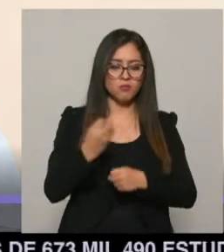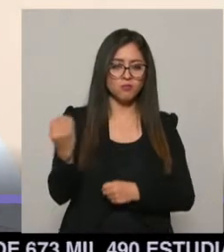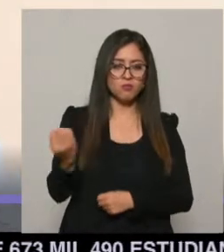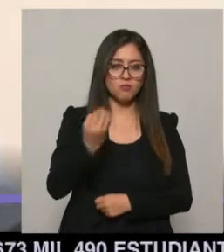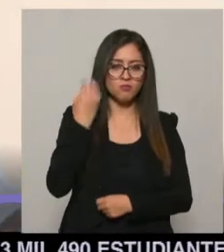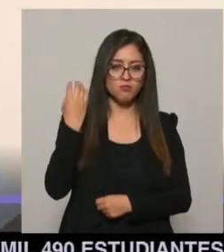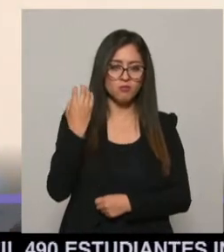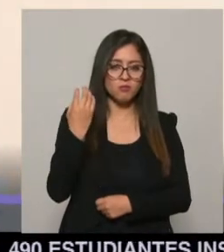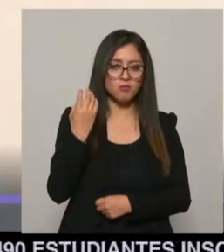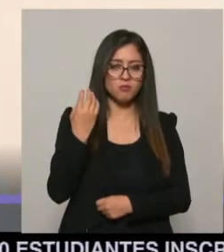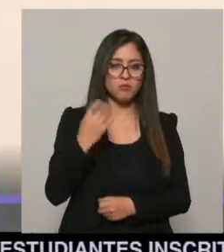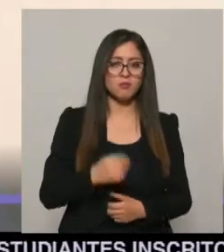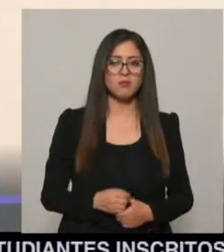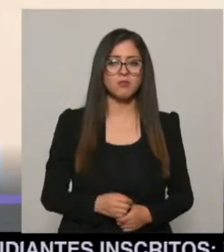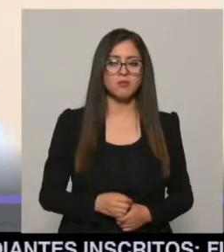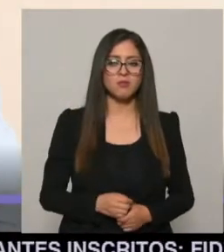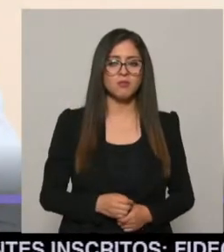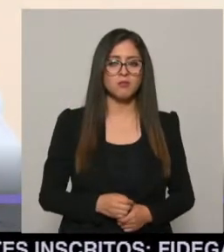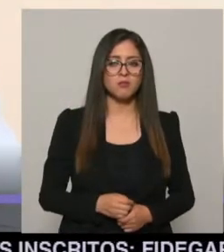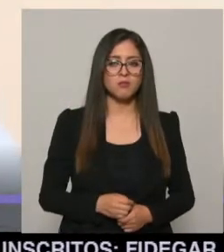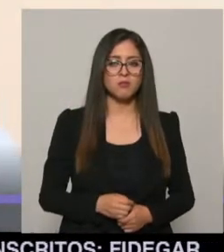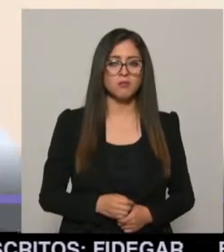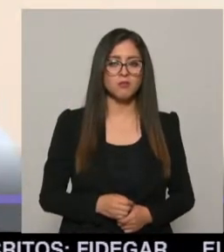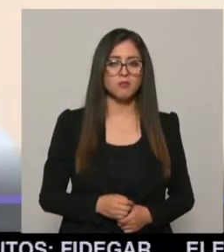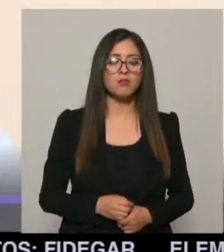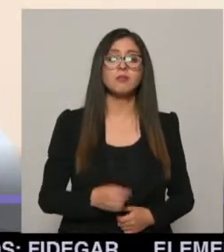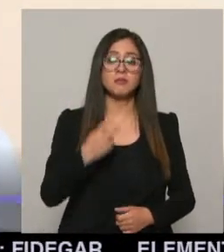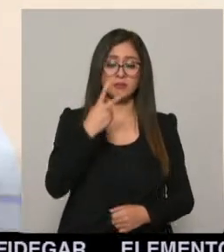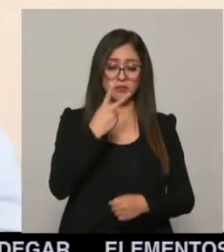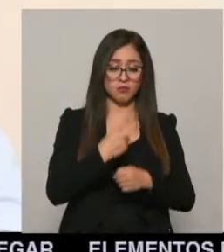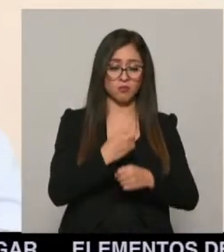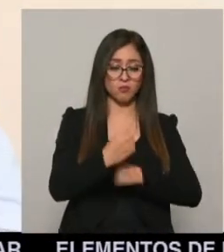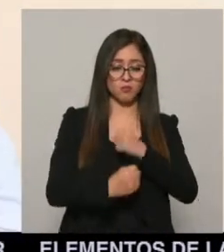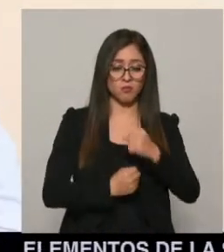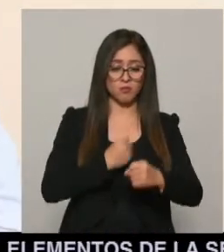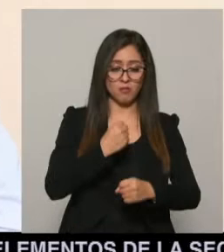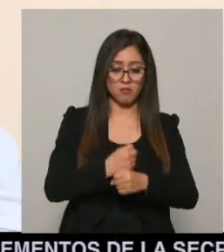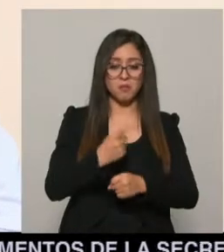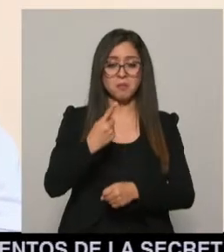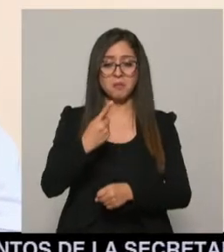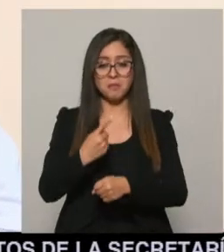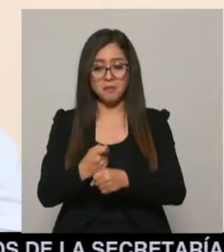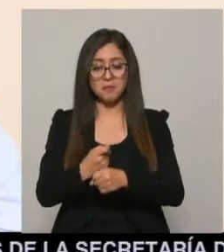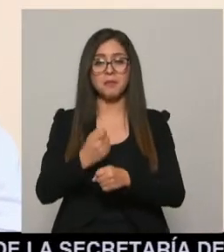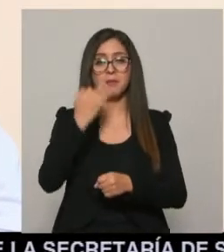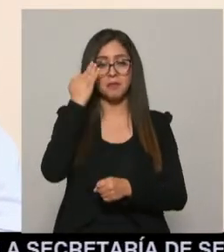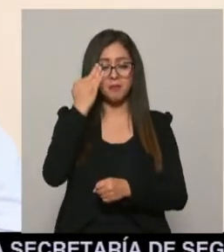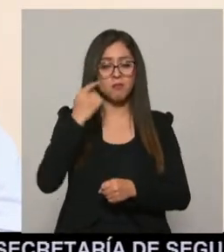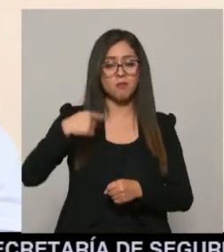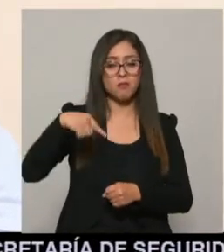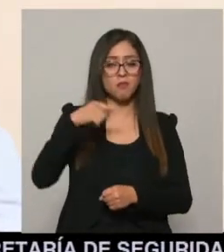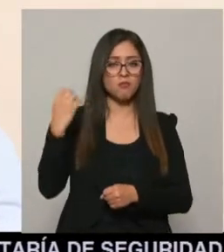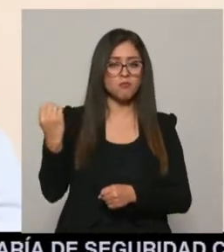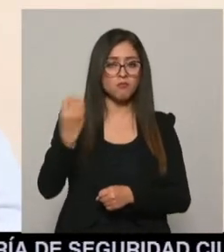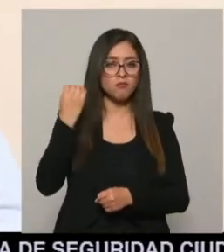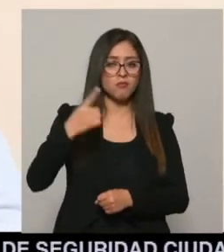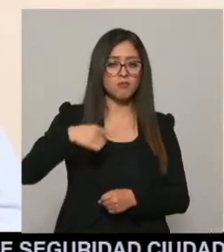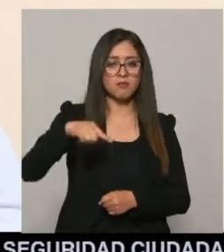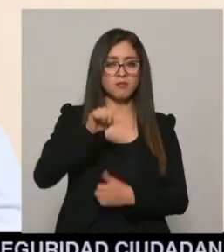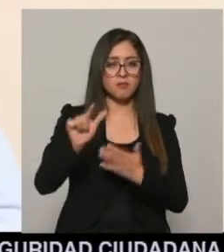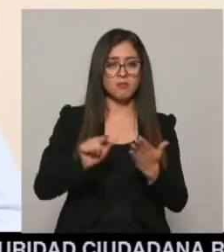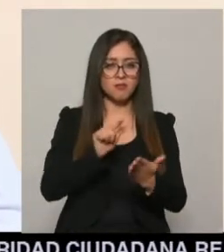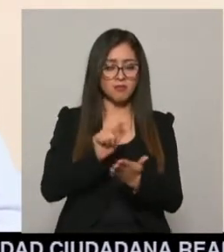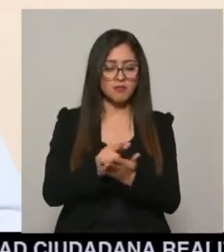extraordinario, segundo año legislativo, el primer periodo ordinario del segundo año legislativo, y bueno, tenemos